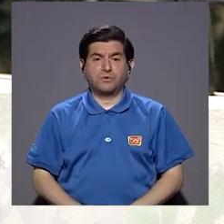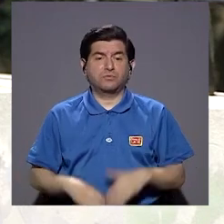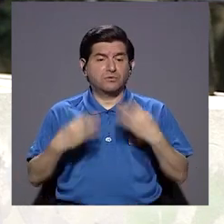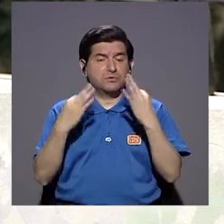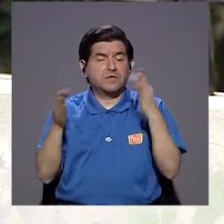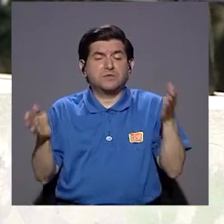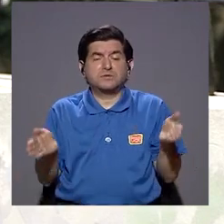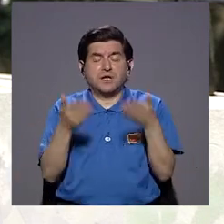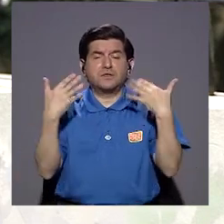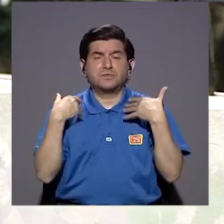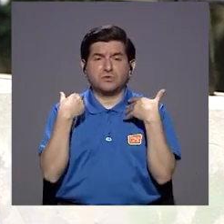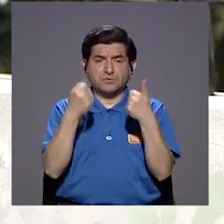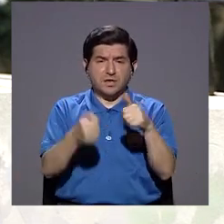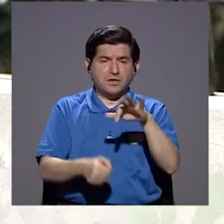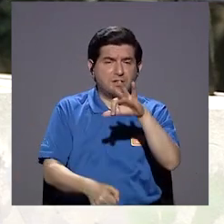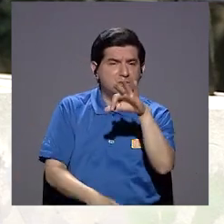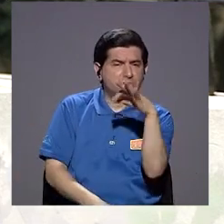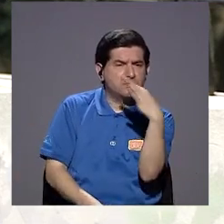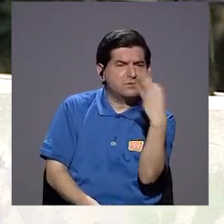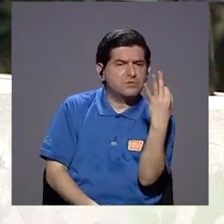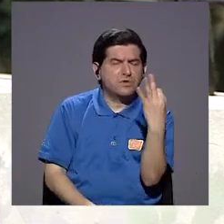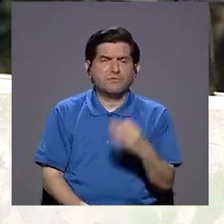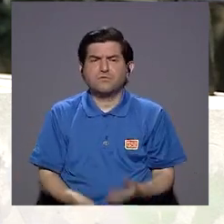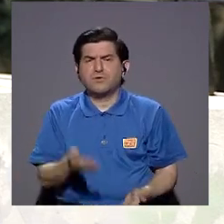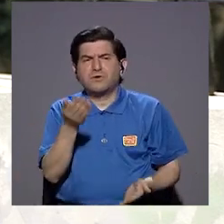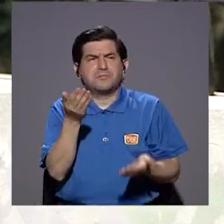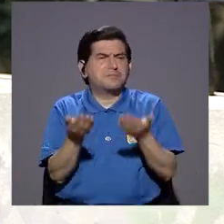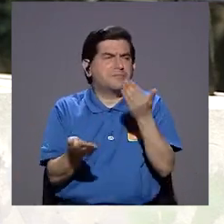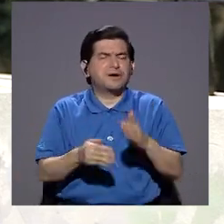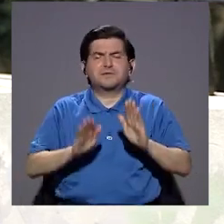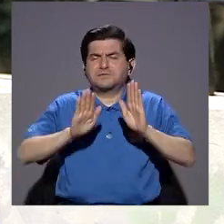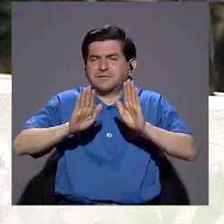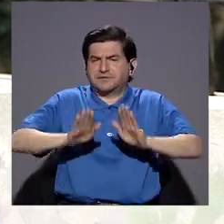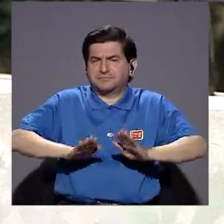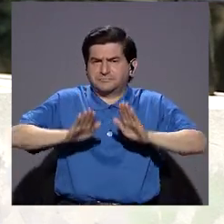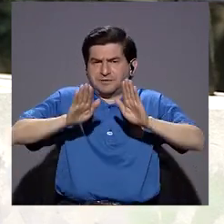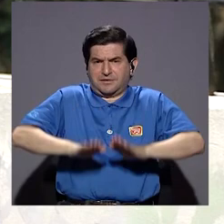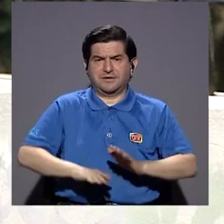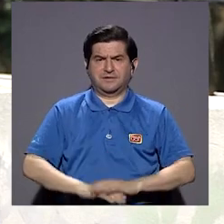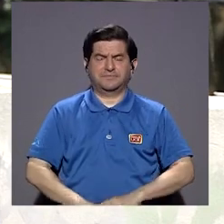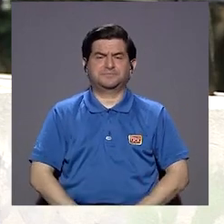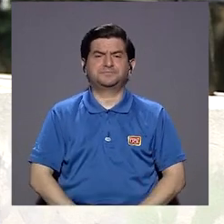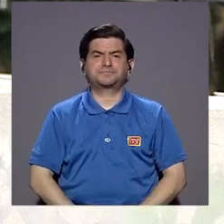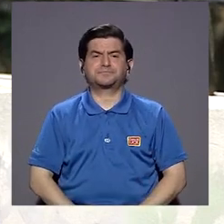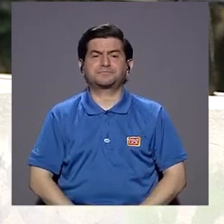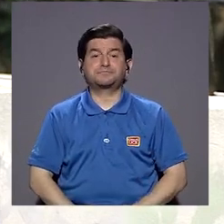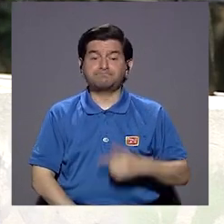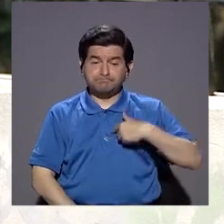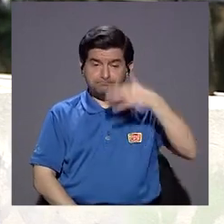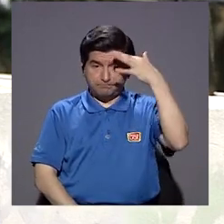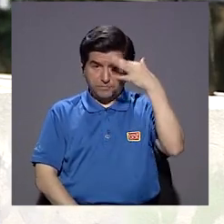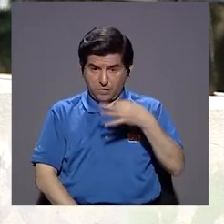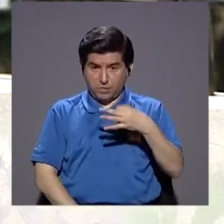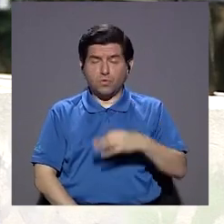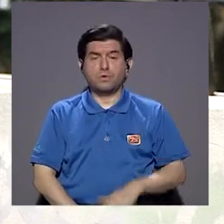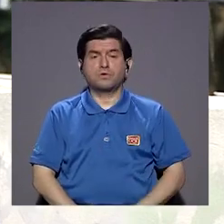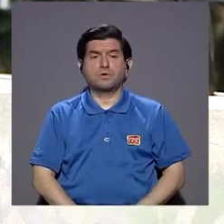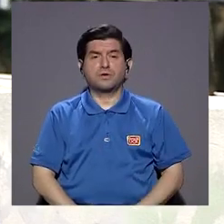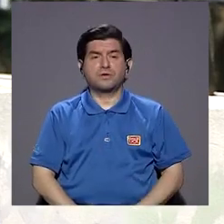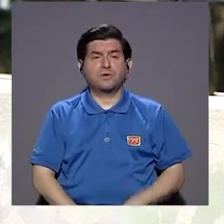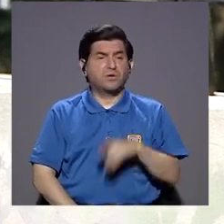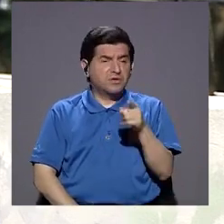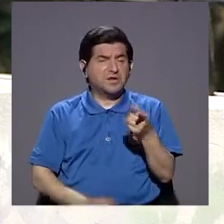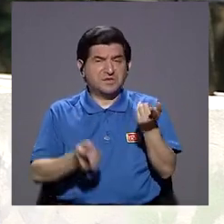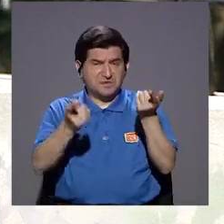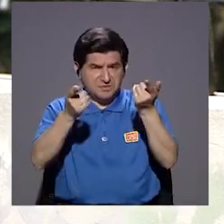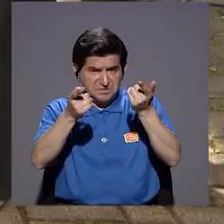Y promover la salud de una manera más, más tranquila, ¿verdad? Entonces, por eso yo creo que tiene, o sea,